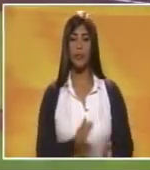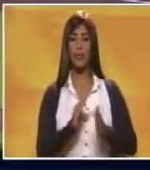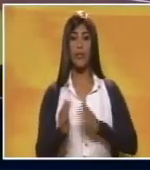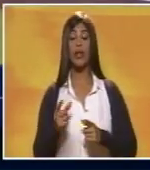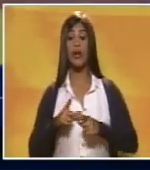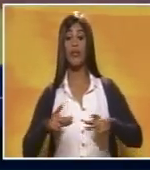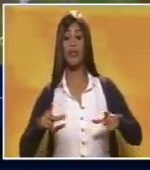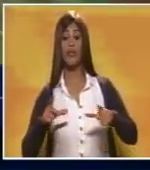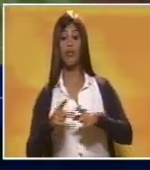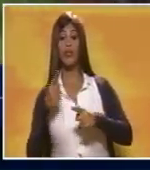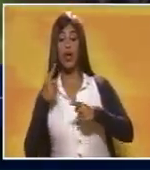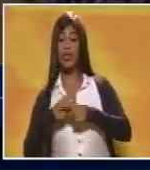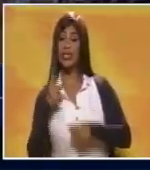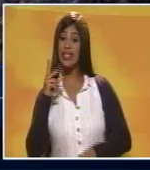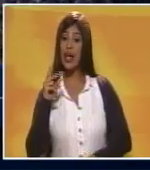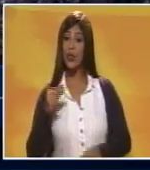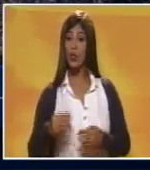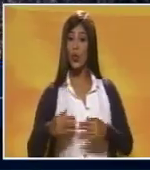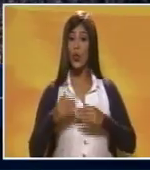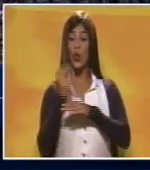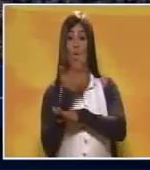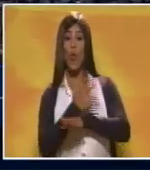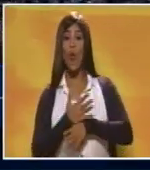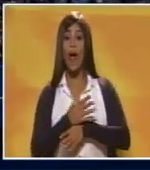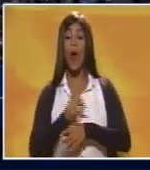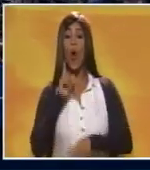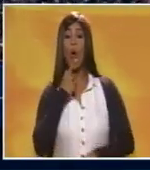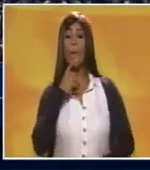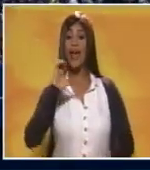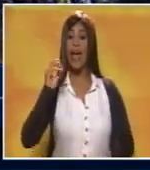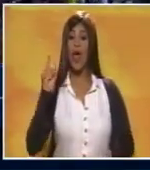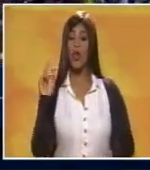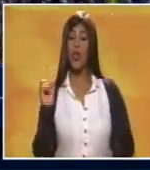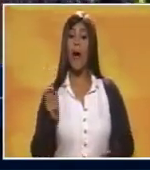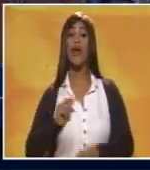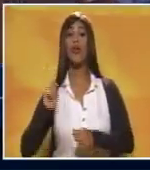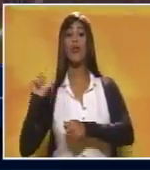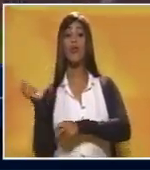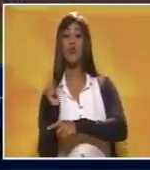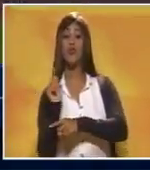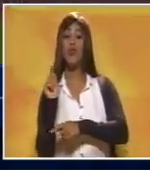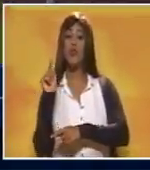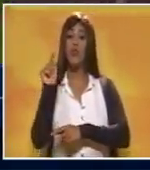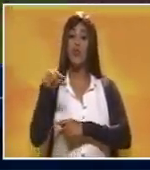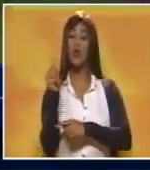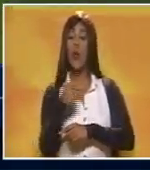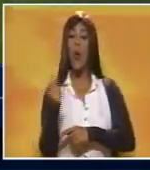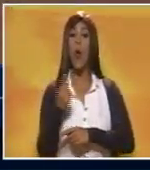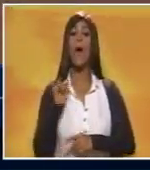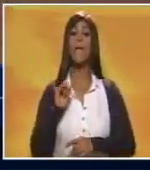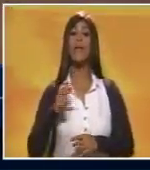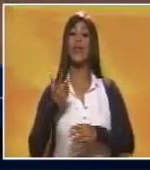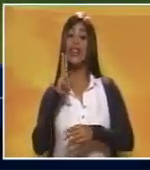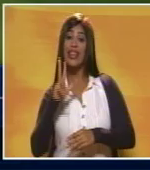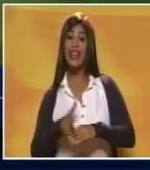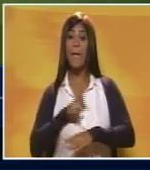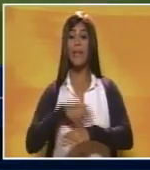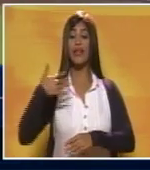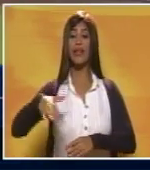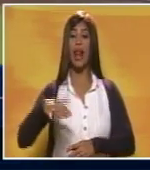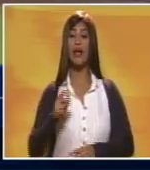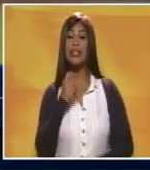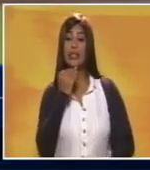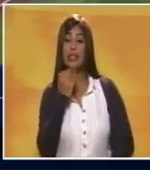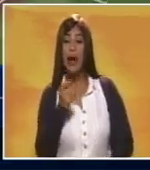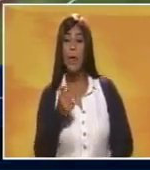Pittsburgh ante Arizona, segundo episodio y Eduardo Escobar que rompe la paridad a dos rayitas en la pizarra con este triple a la derecha que por